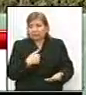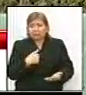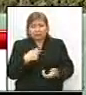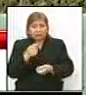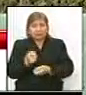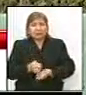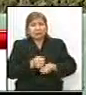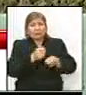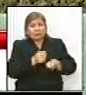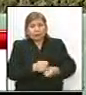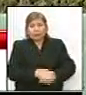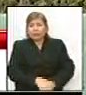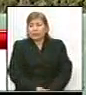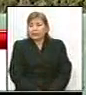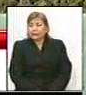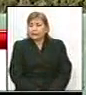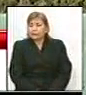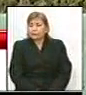agricultor.